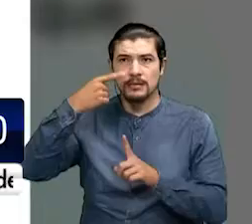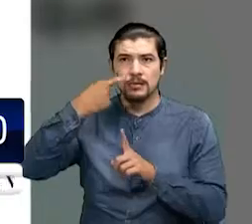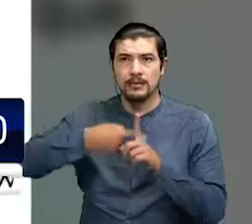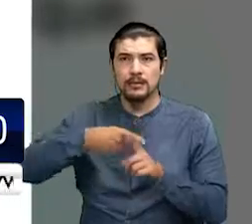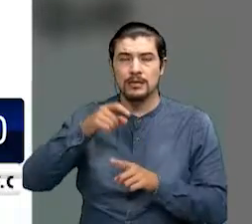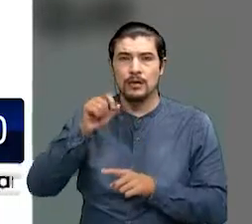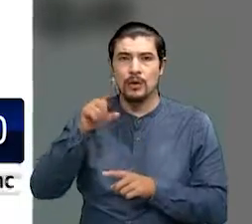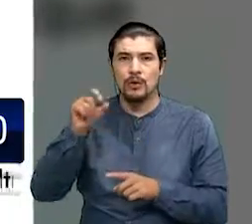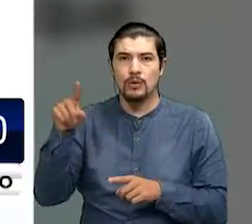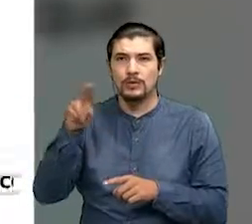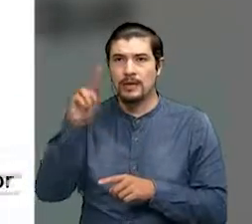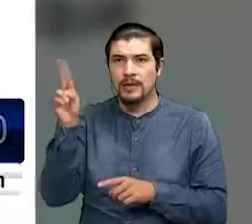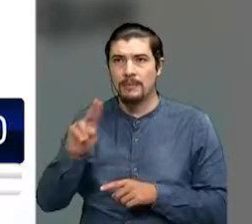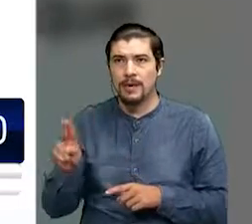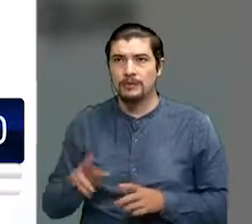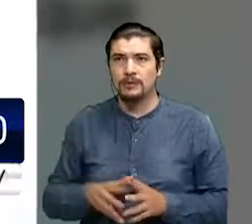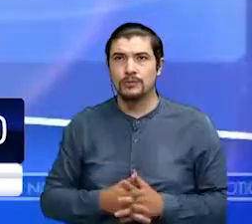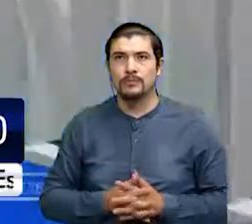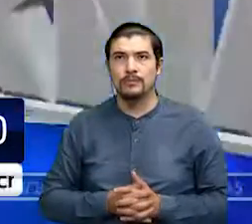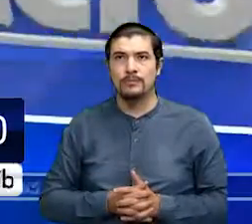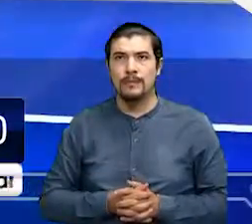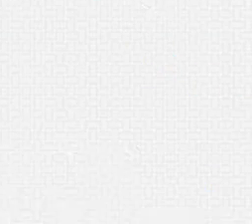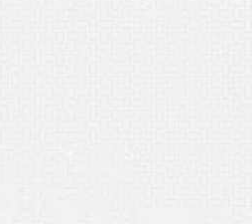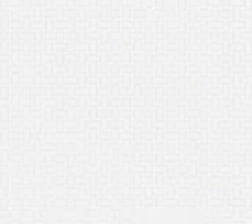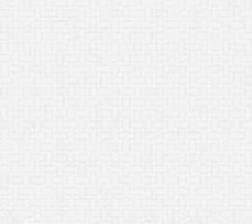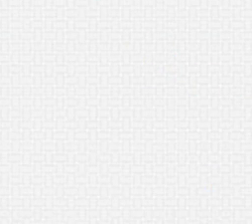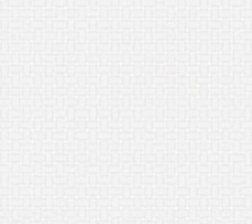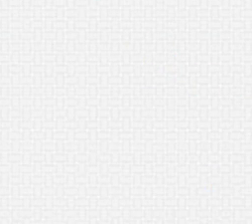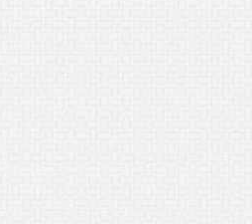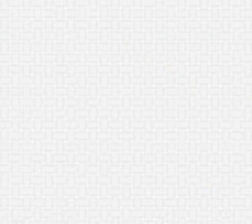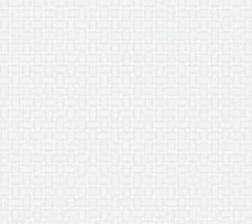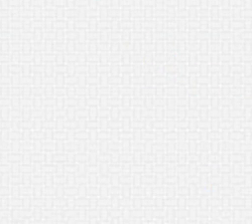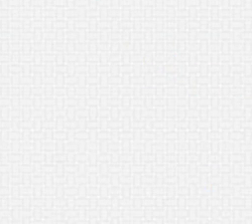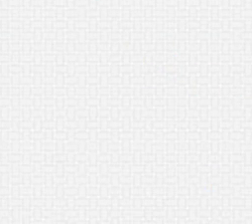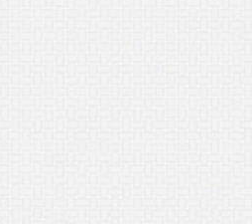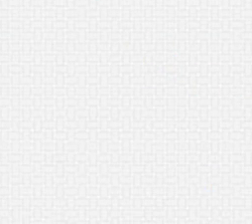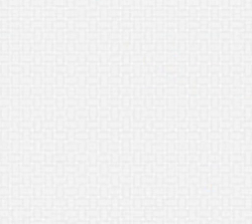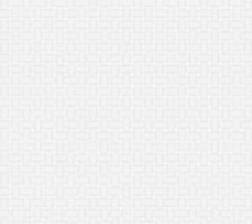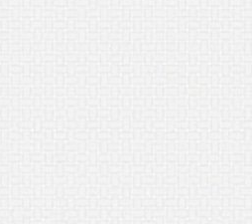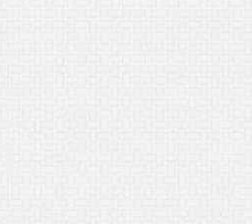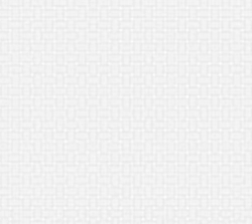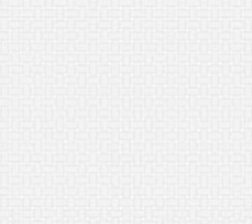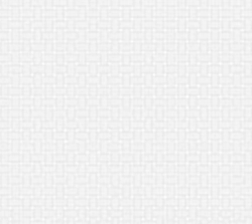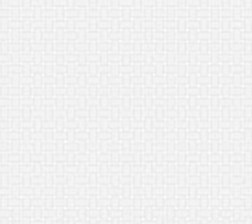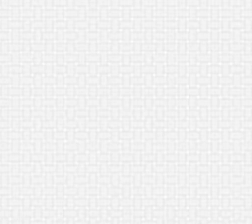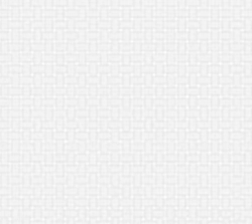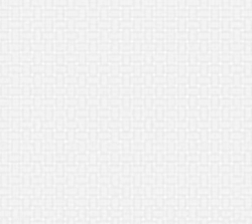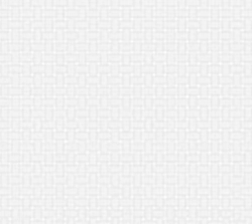marzo. Canaltro.com